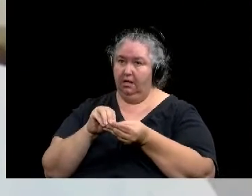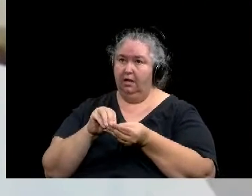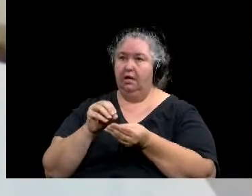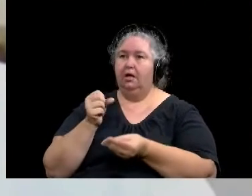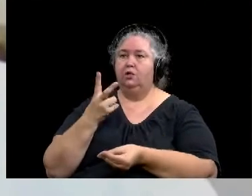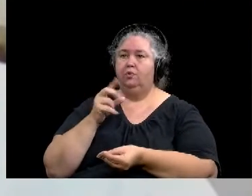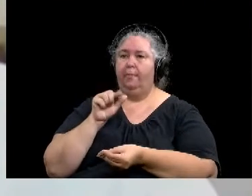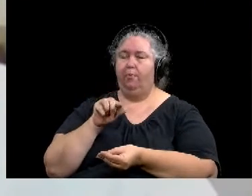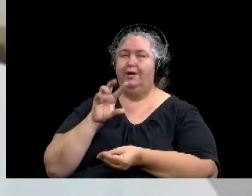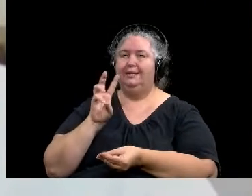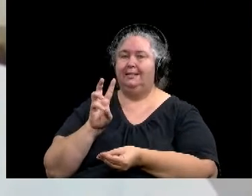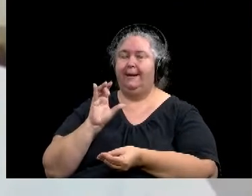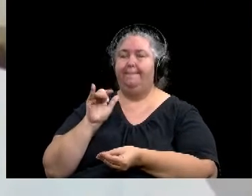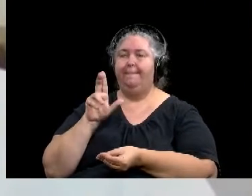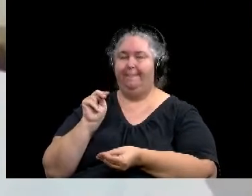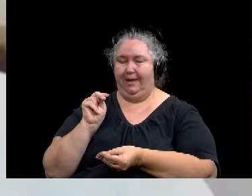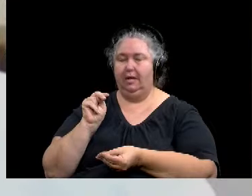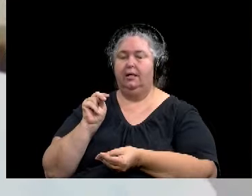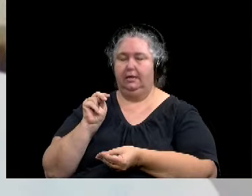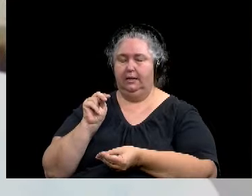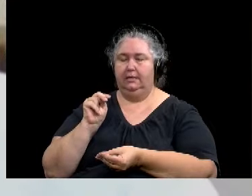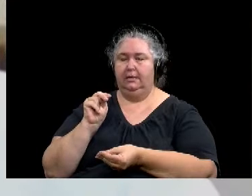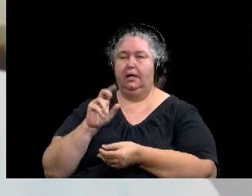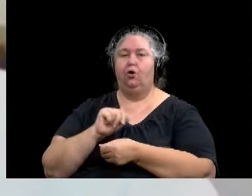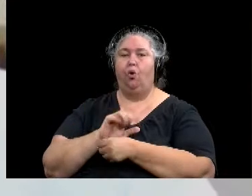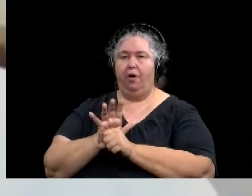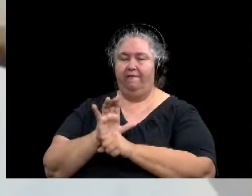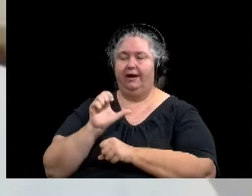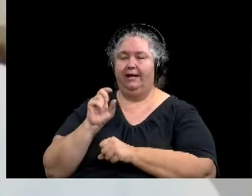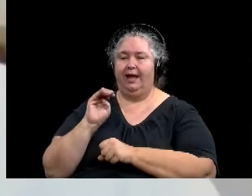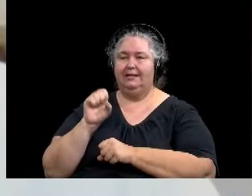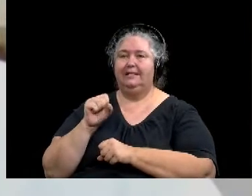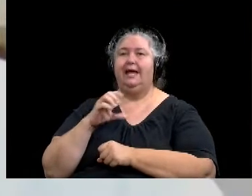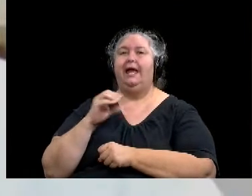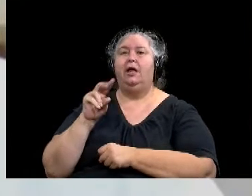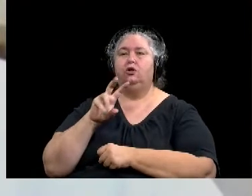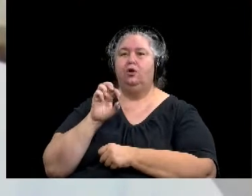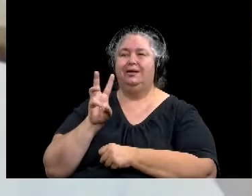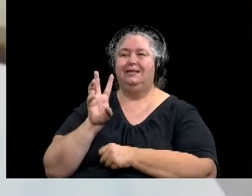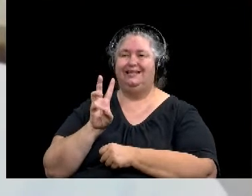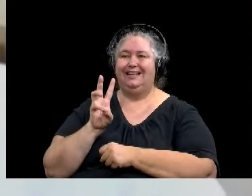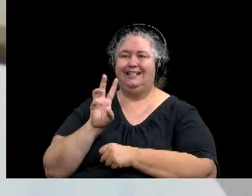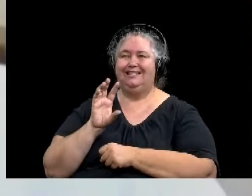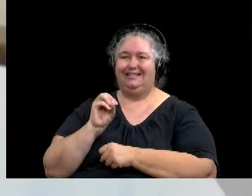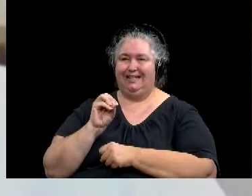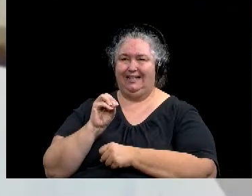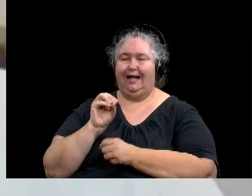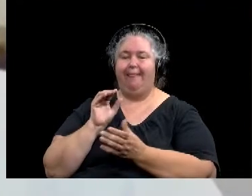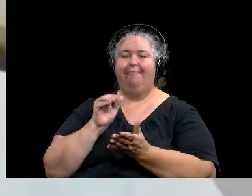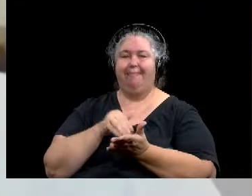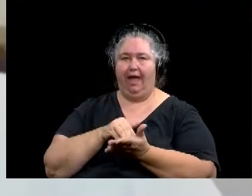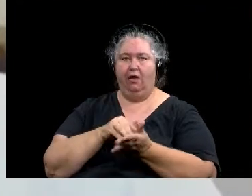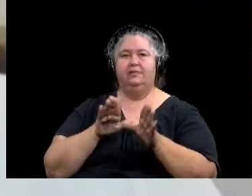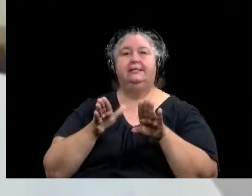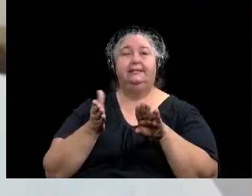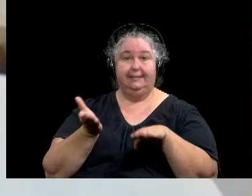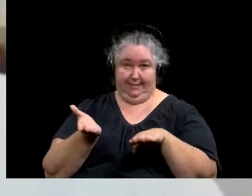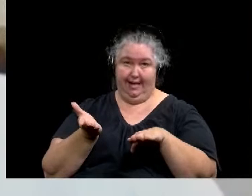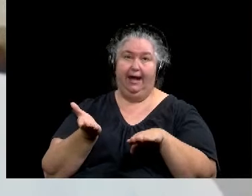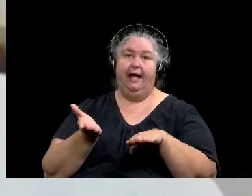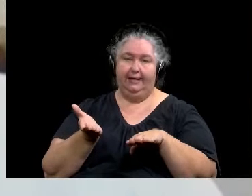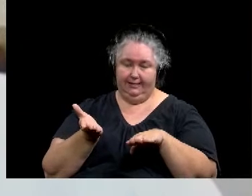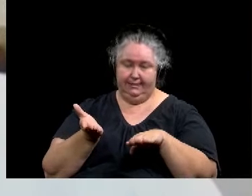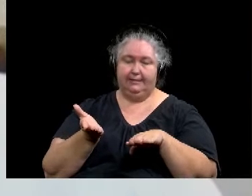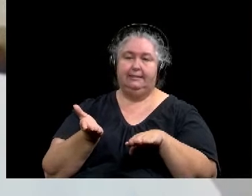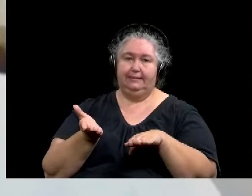dios 12 puntos 6 millones de casos de virus